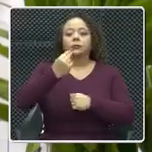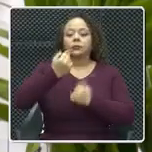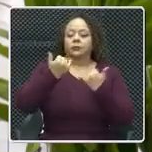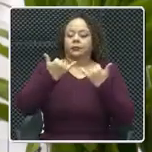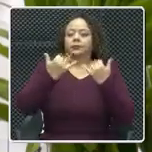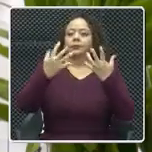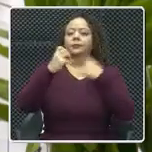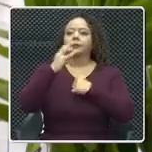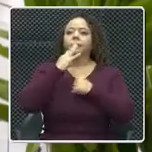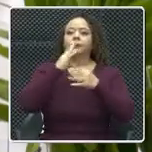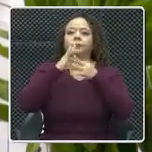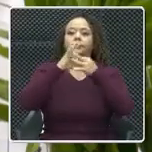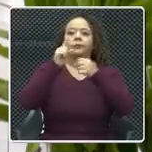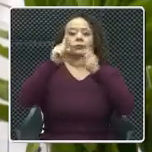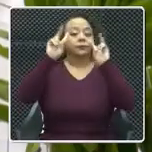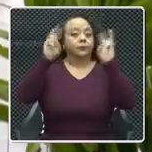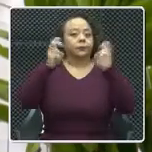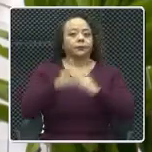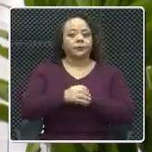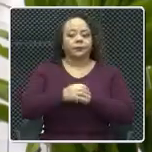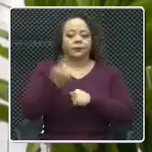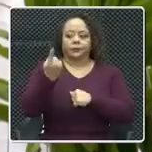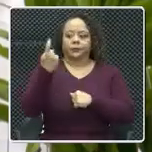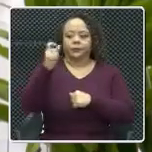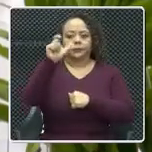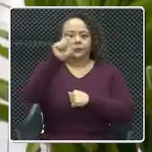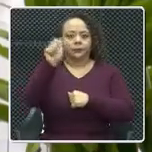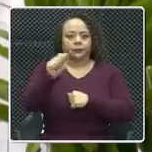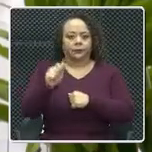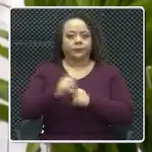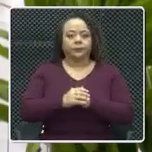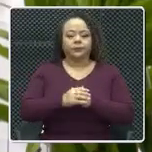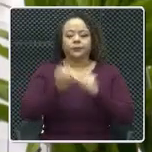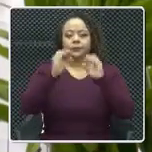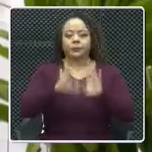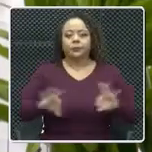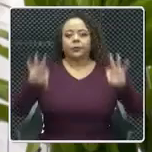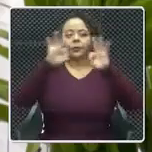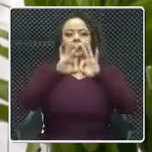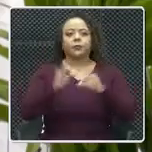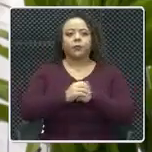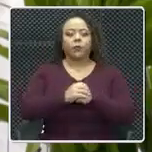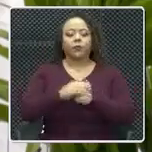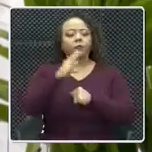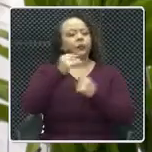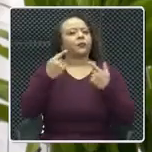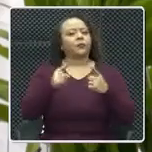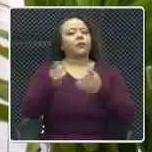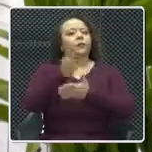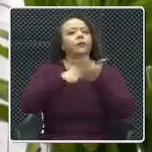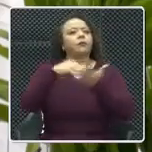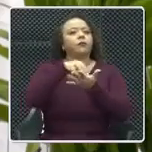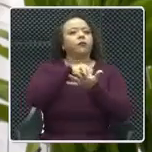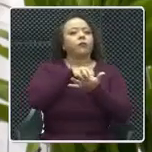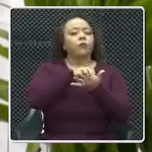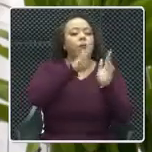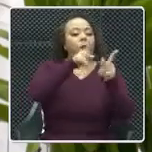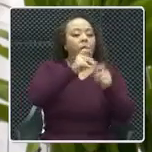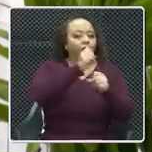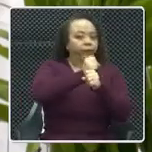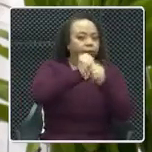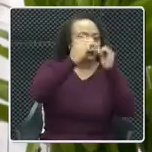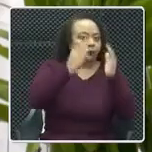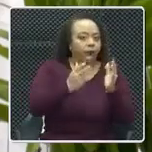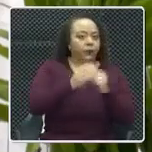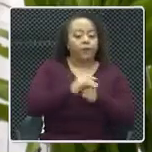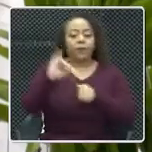hablar sobre un tema que en los últimos meses ha sido muy importante y ha generado algunas dudas tanto a las personas